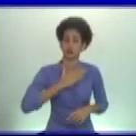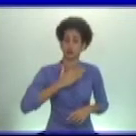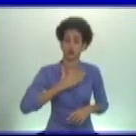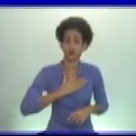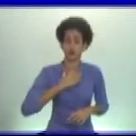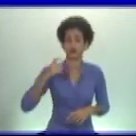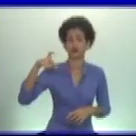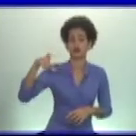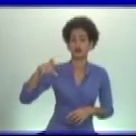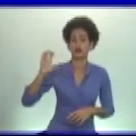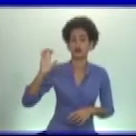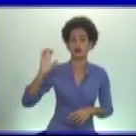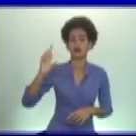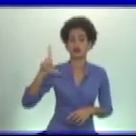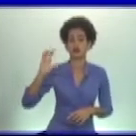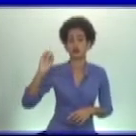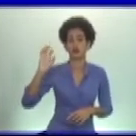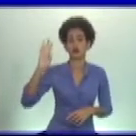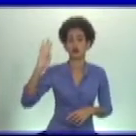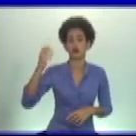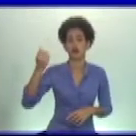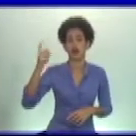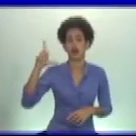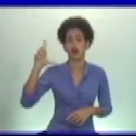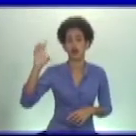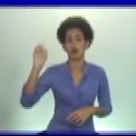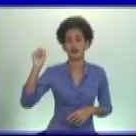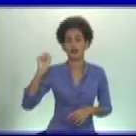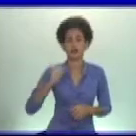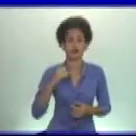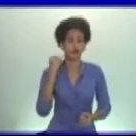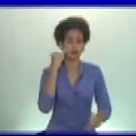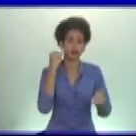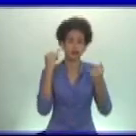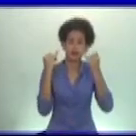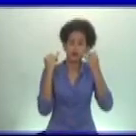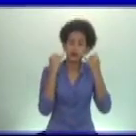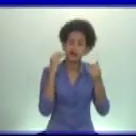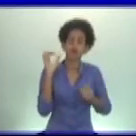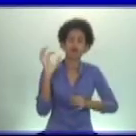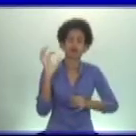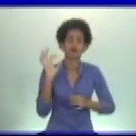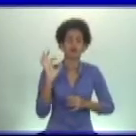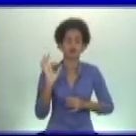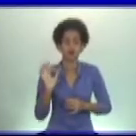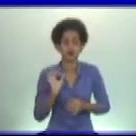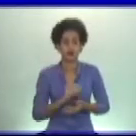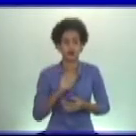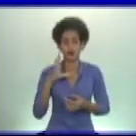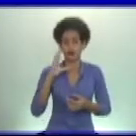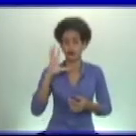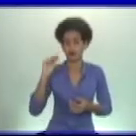al dominio, la imagen, determinar los ceros o identificar, porque ahí lo dice, los ceros,